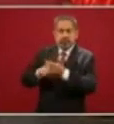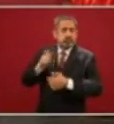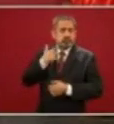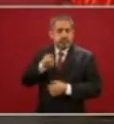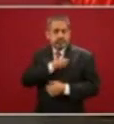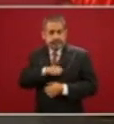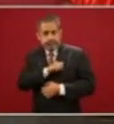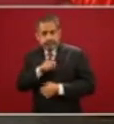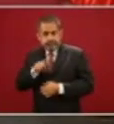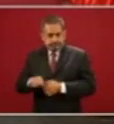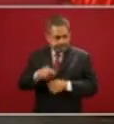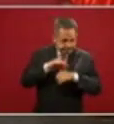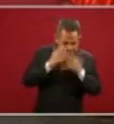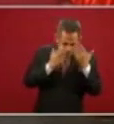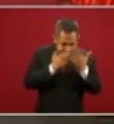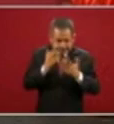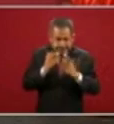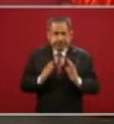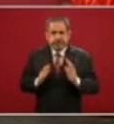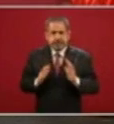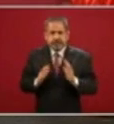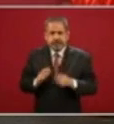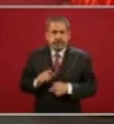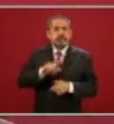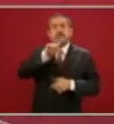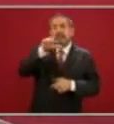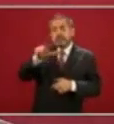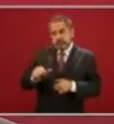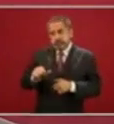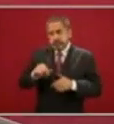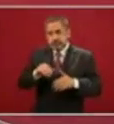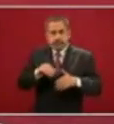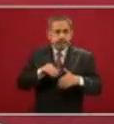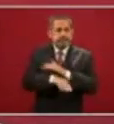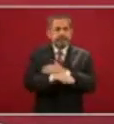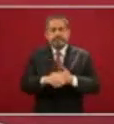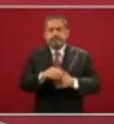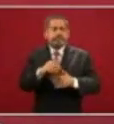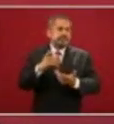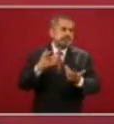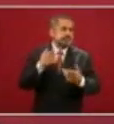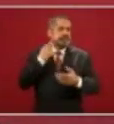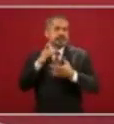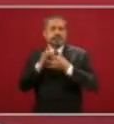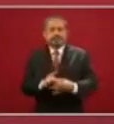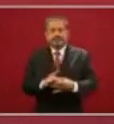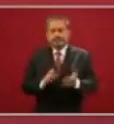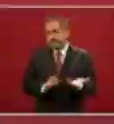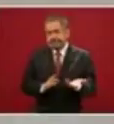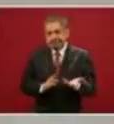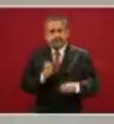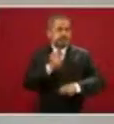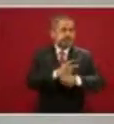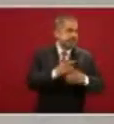una base técnica, después se empezaron a implantar demasiado temprano porque permeó este estado de ansiedad